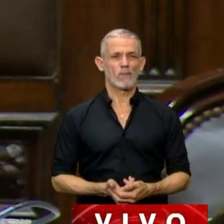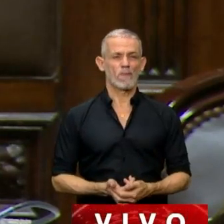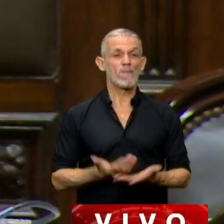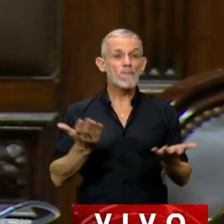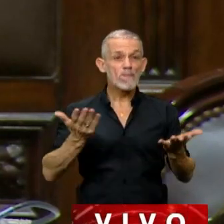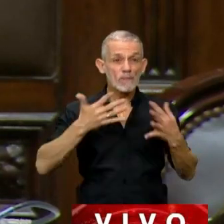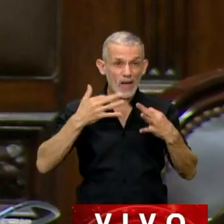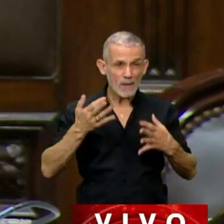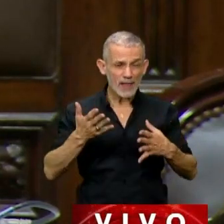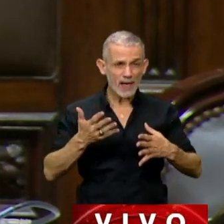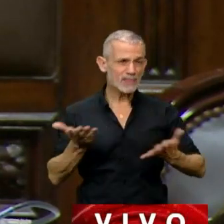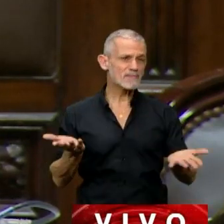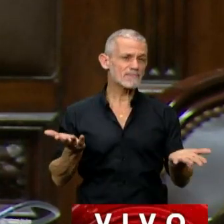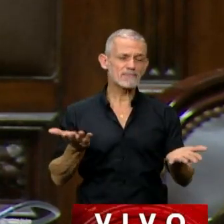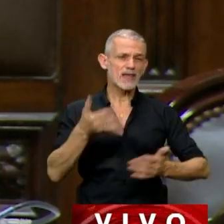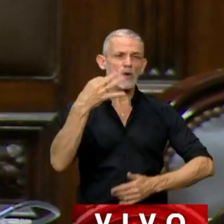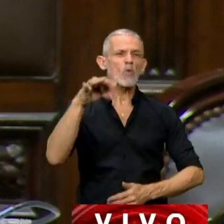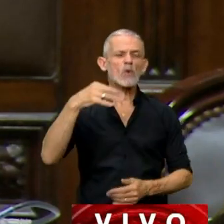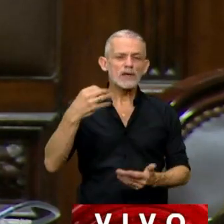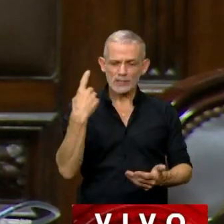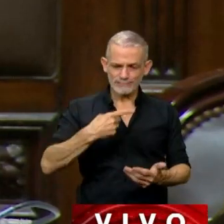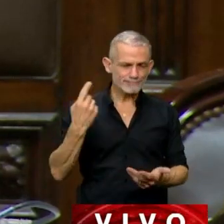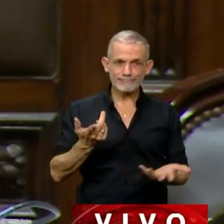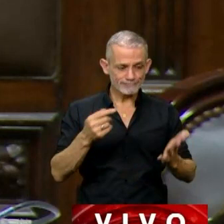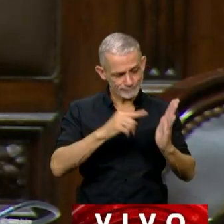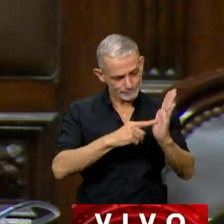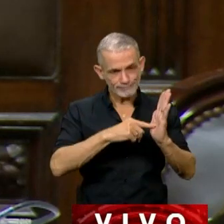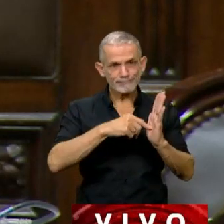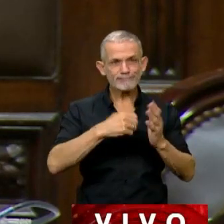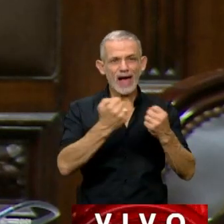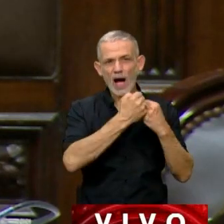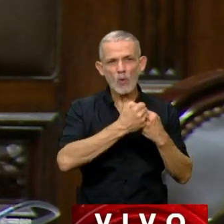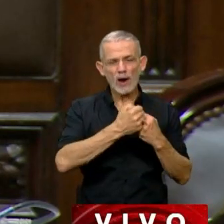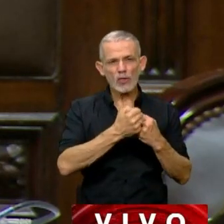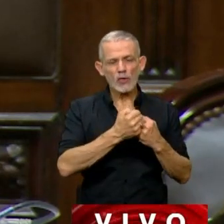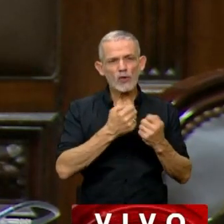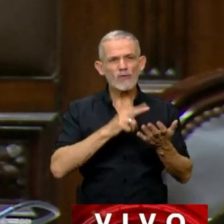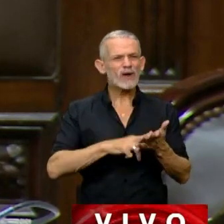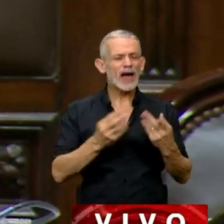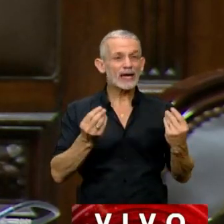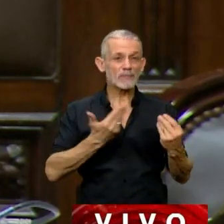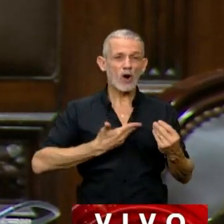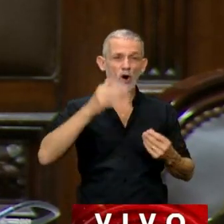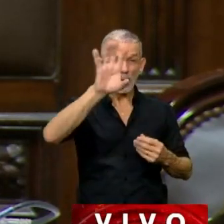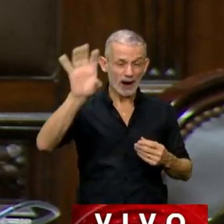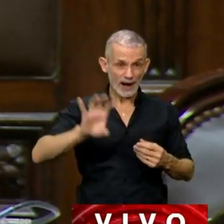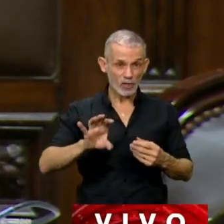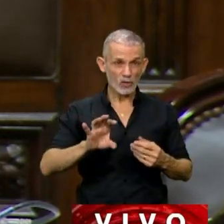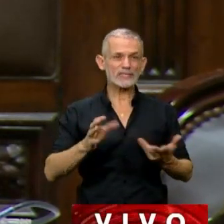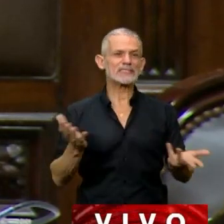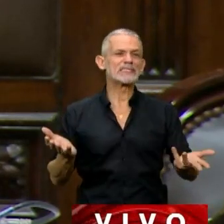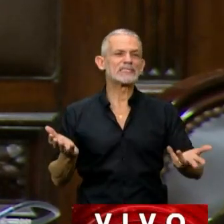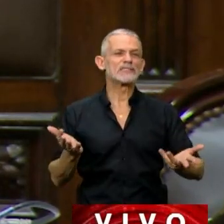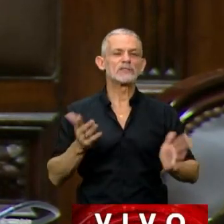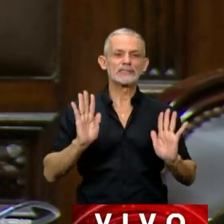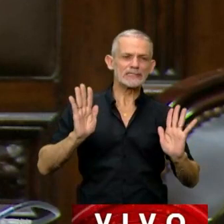Y la verdad es que lo único que estamos haciendo es que los gobernadores no